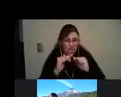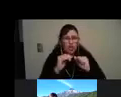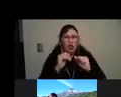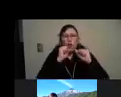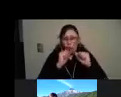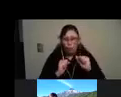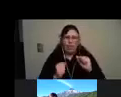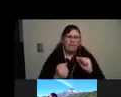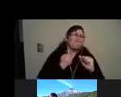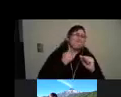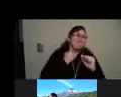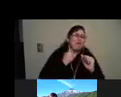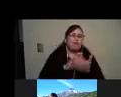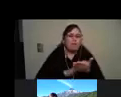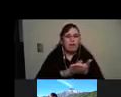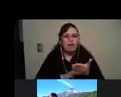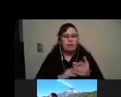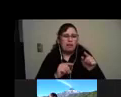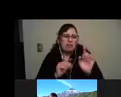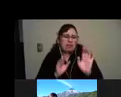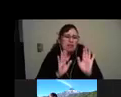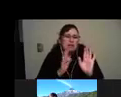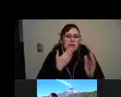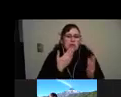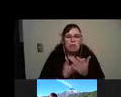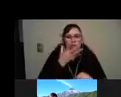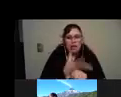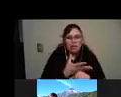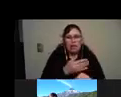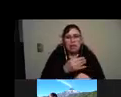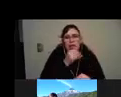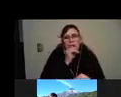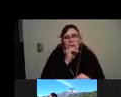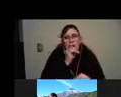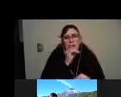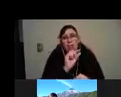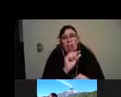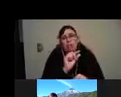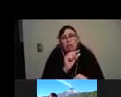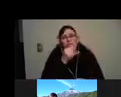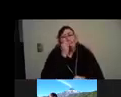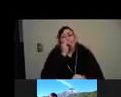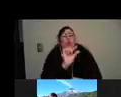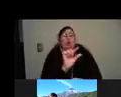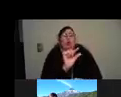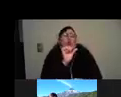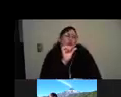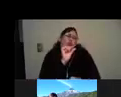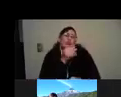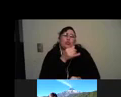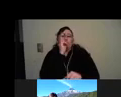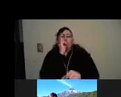niño, como por ejemplo a veces una mínima cantidad de consumo de alcohol, ¿ya? Podría provocar un daño devastador,